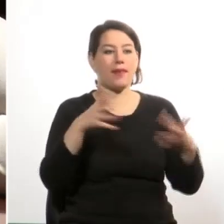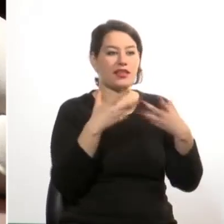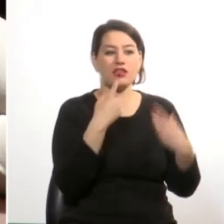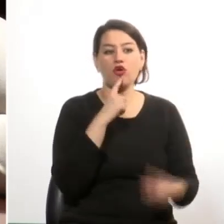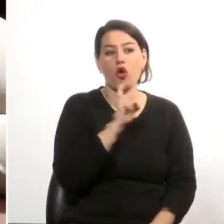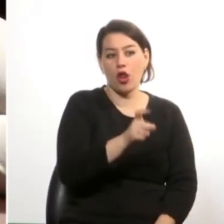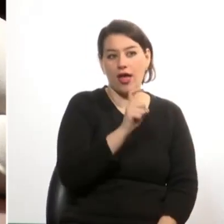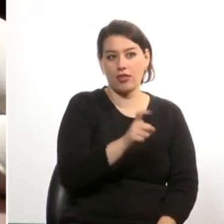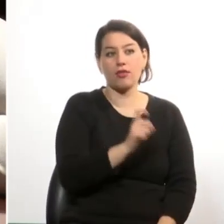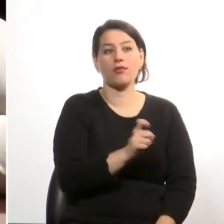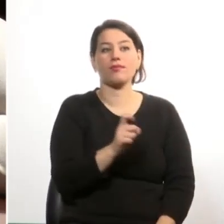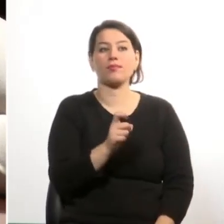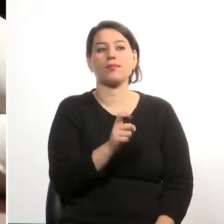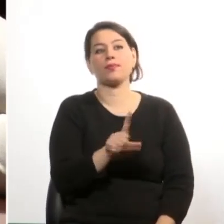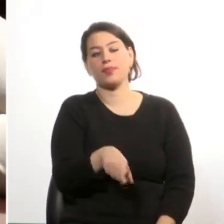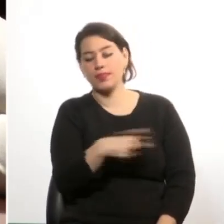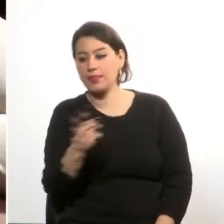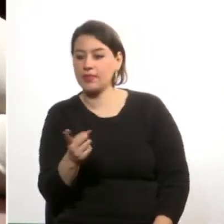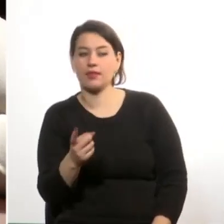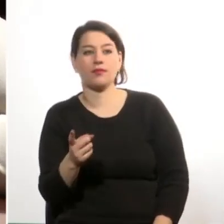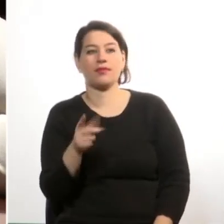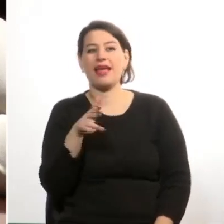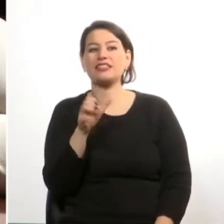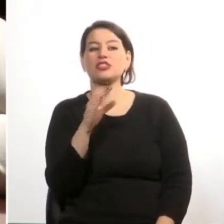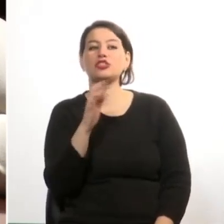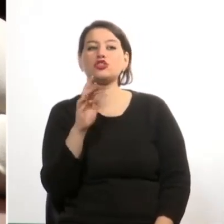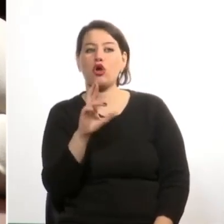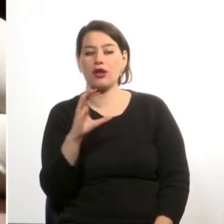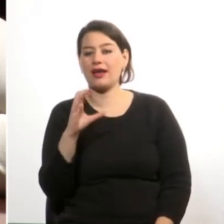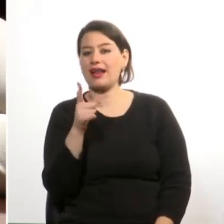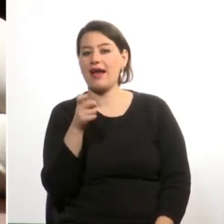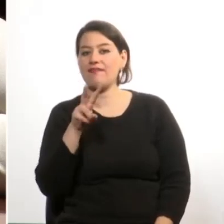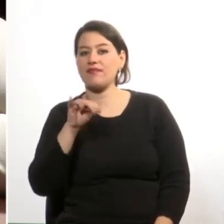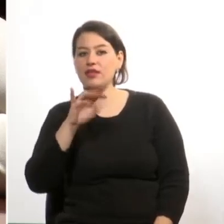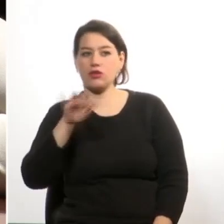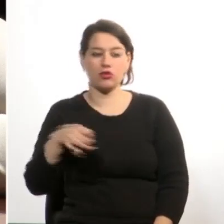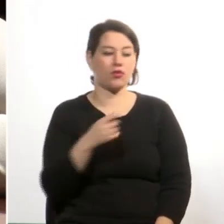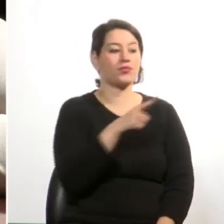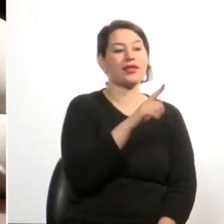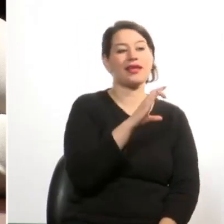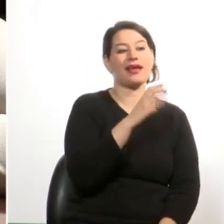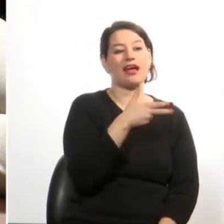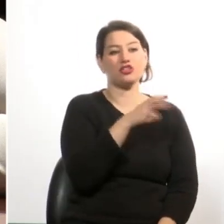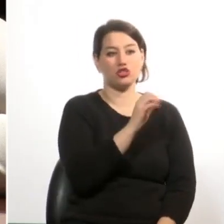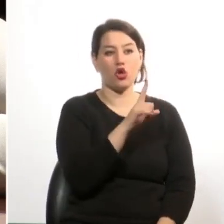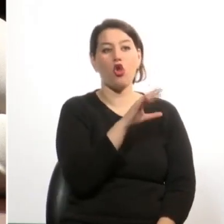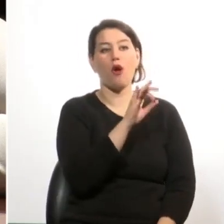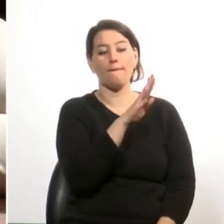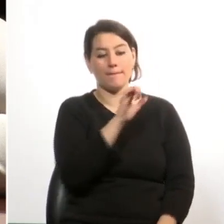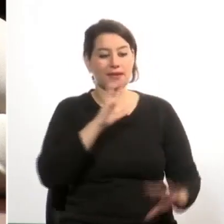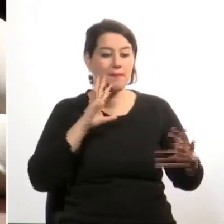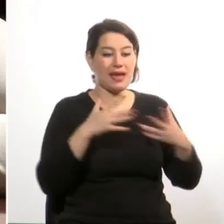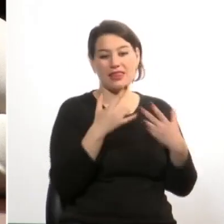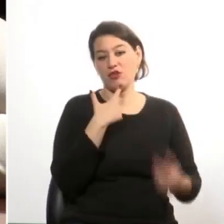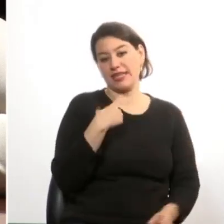Colorado, Allen Berbás, Héctor Clavijo, el Cacho López Balestra, por el Partido